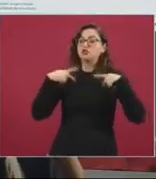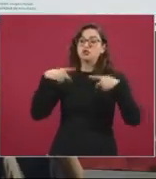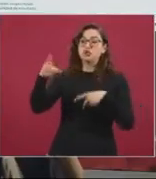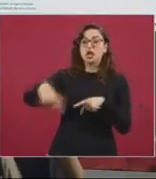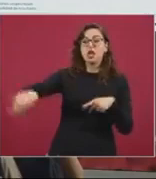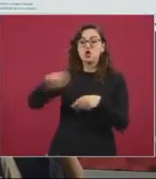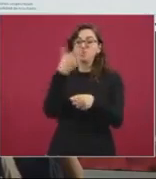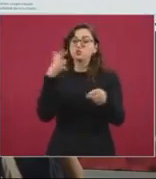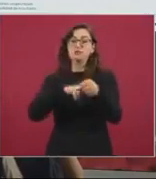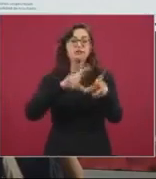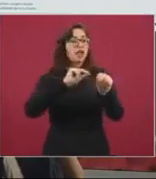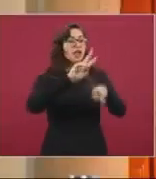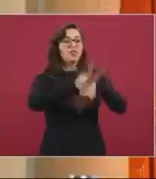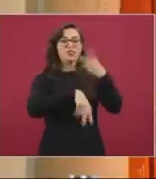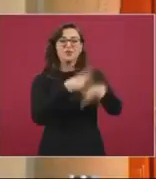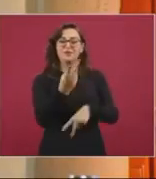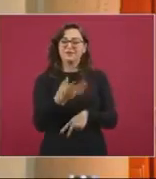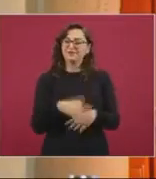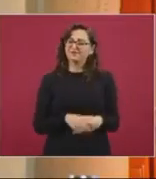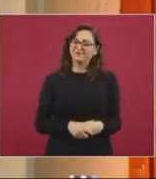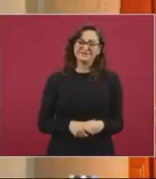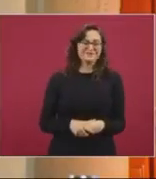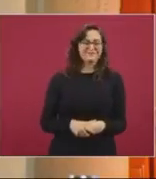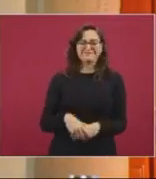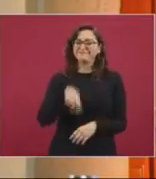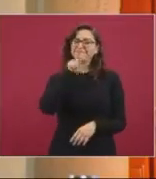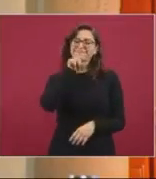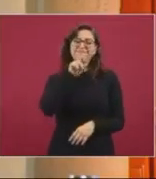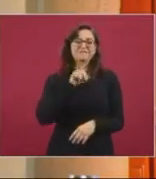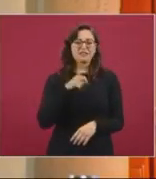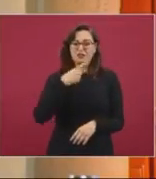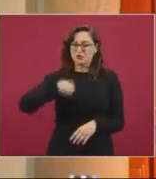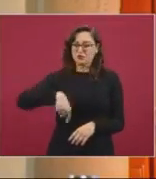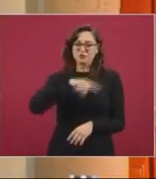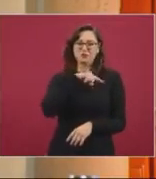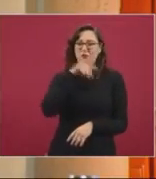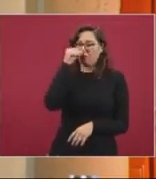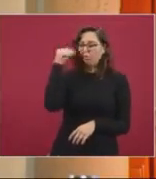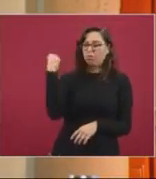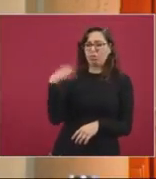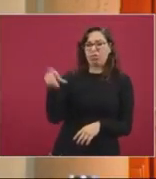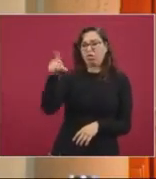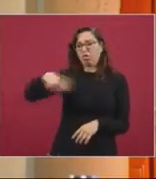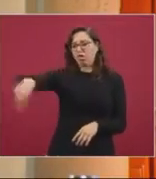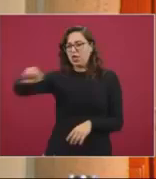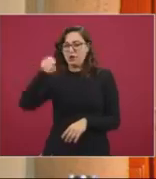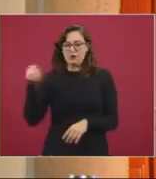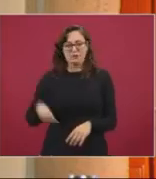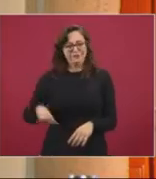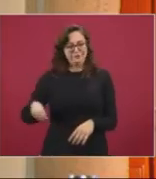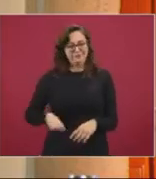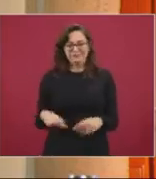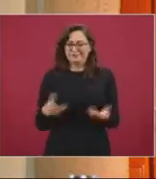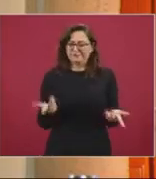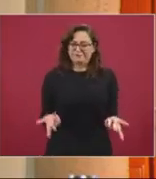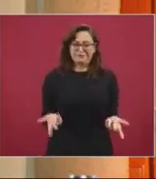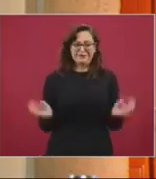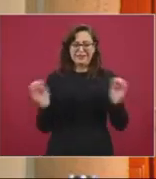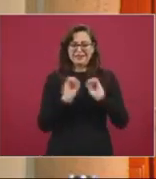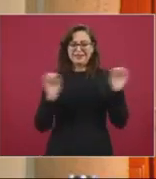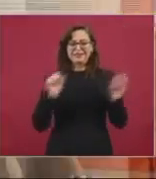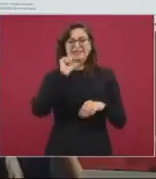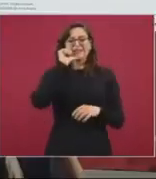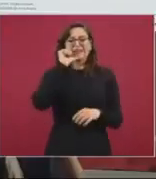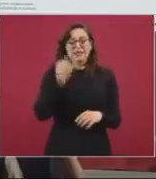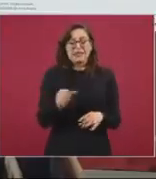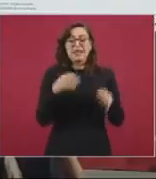y de conocimiento de la realidad nacional. Y lo que debemos hacer es ayudar solidariamente, generosamente, a